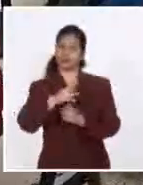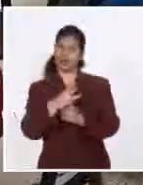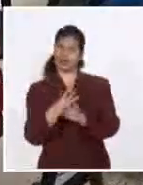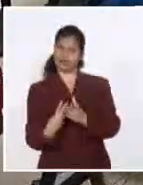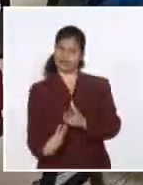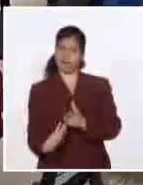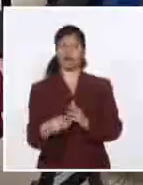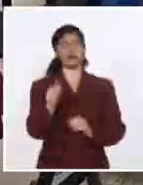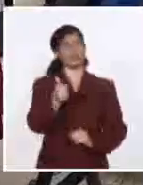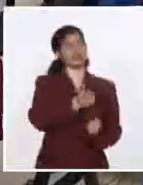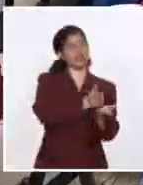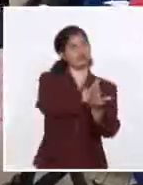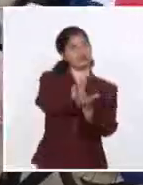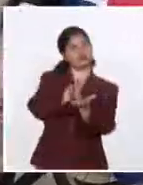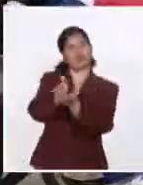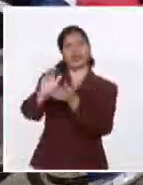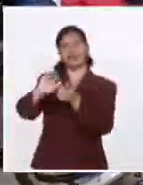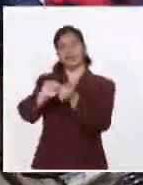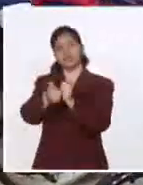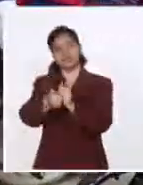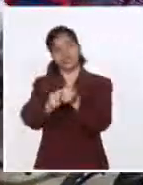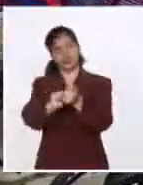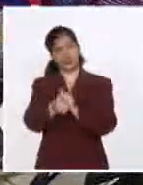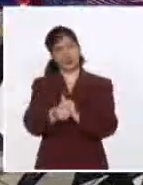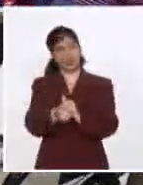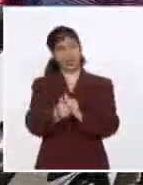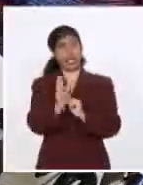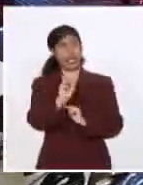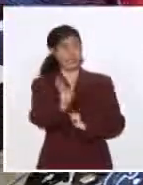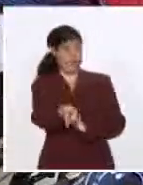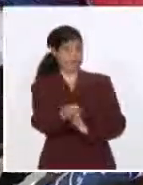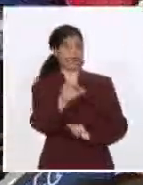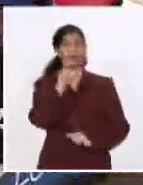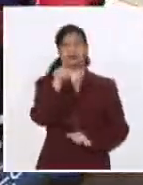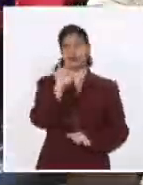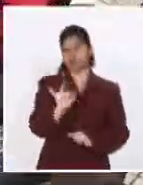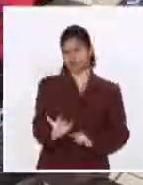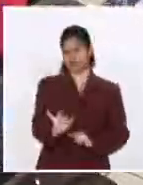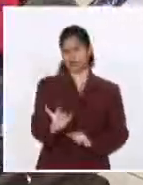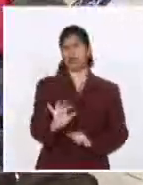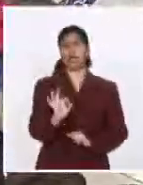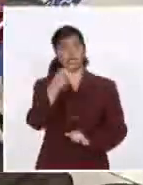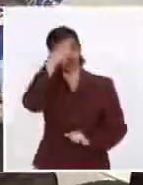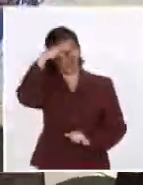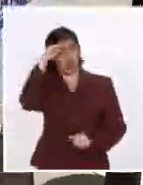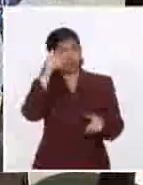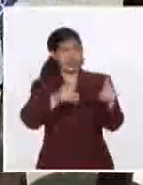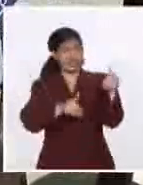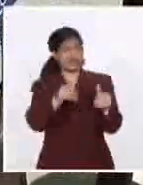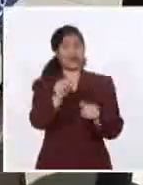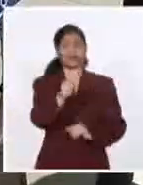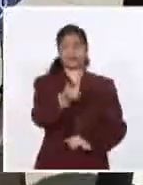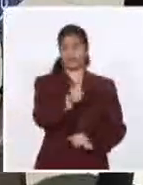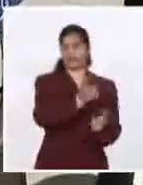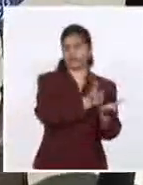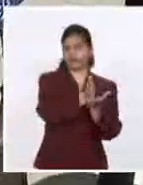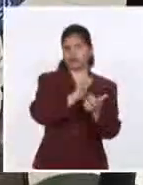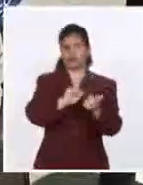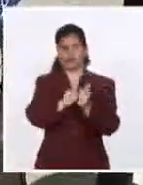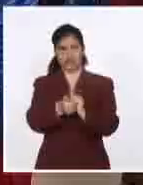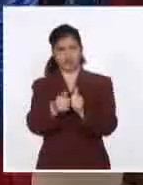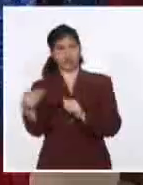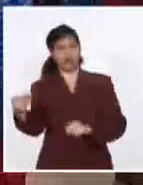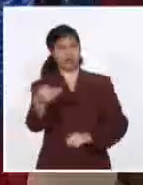10 deportes de los 17 convocados para esta cita continental Aunque de esos 53 paratletas hoy